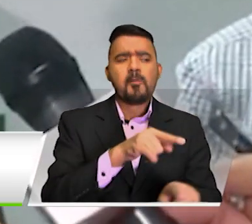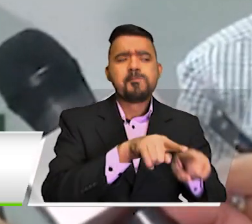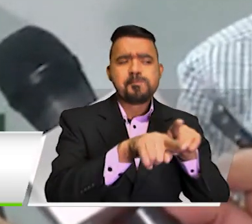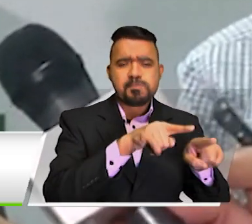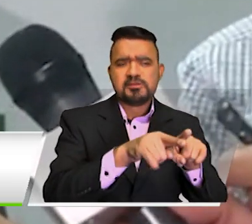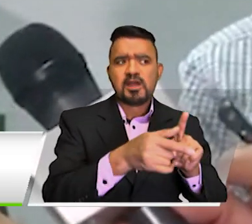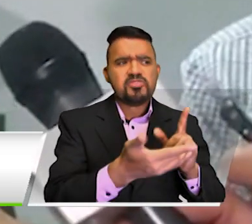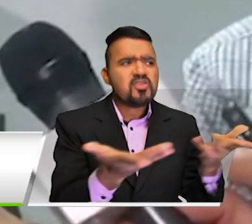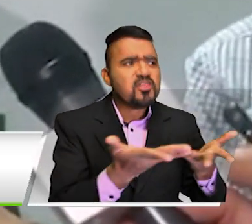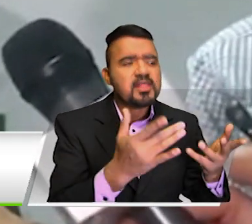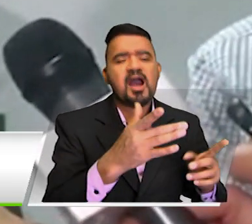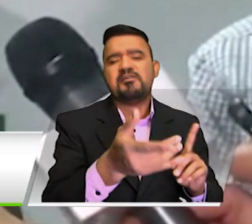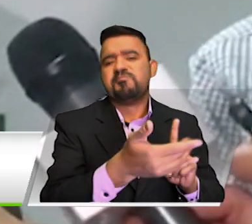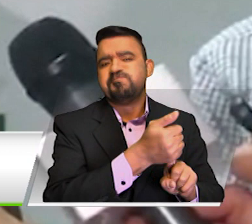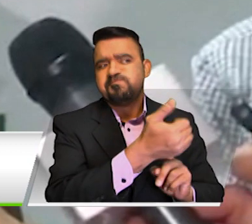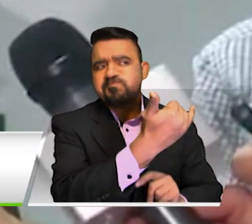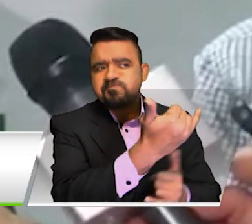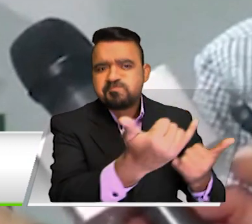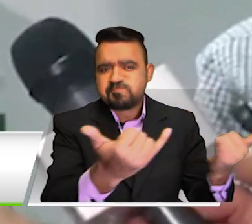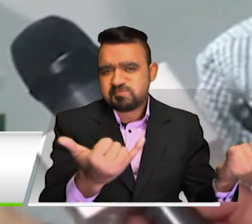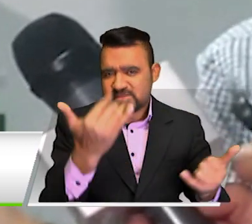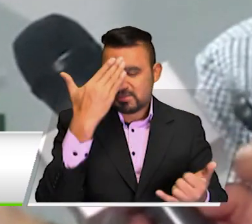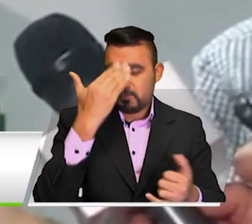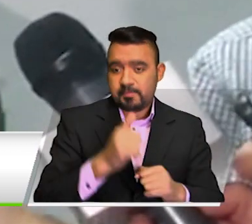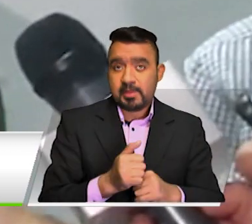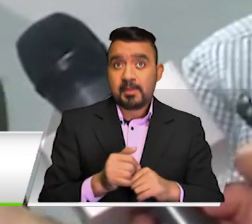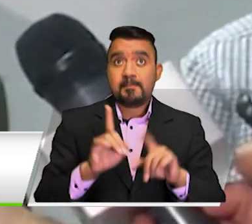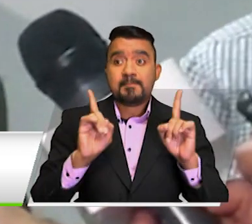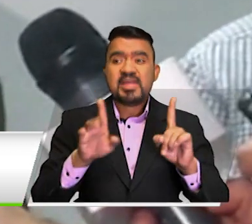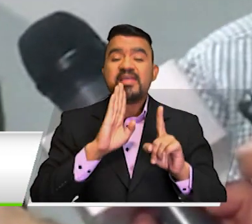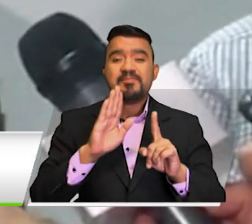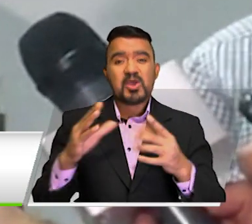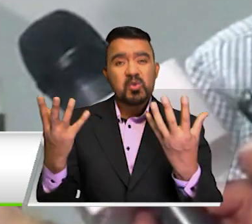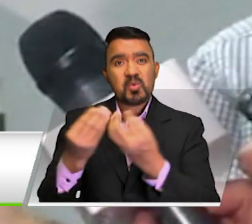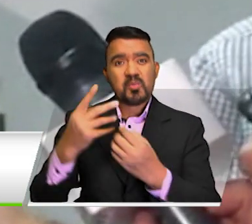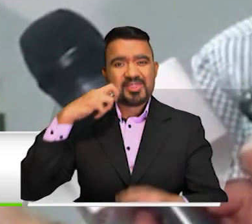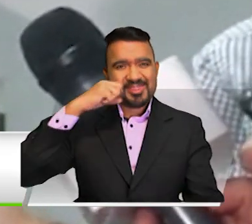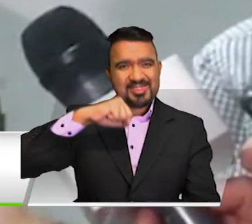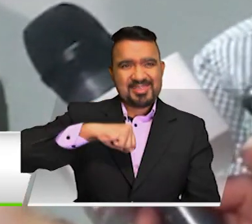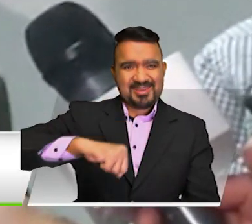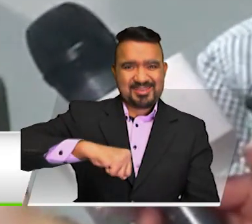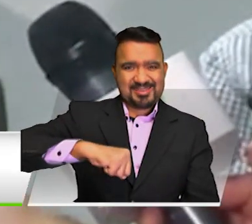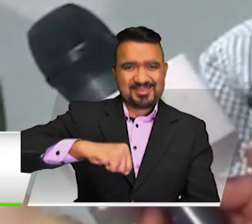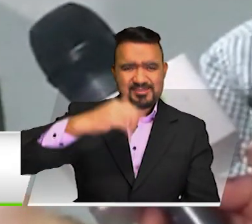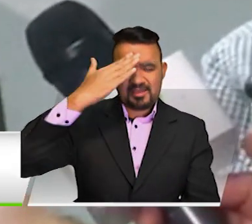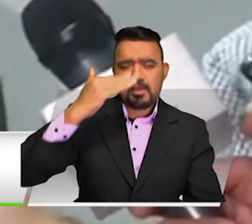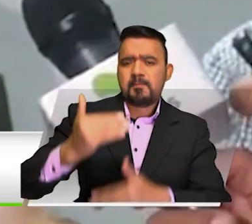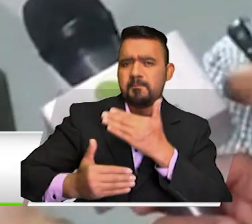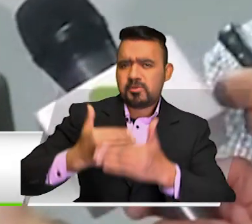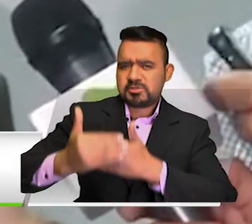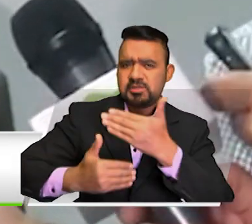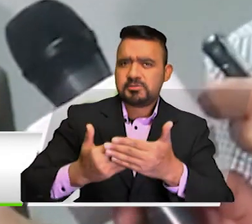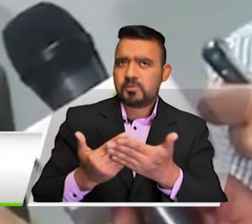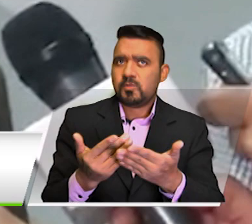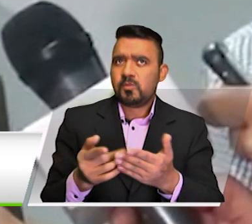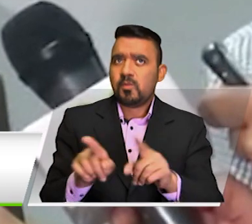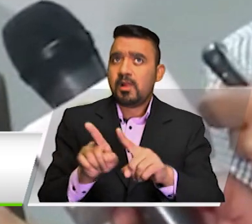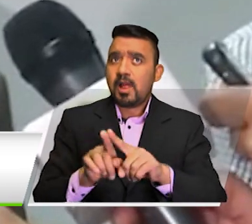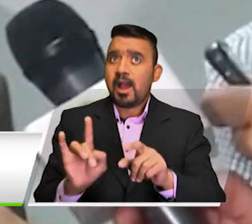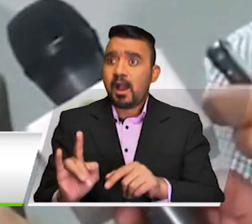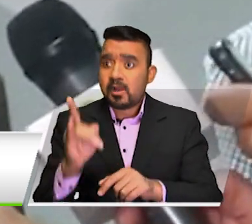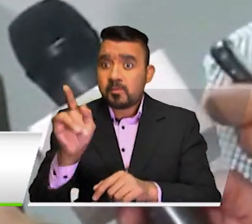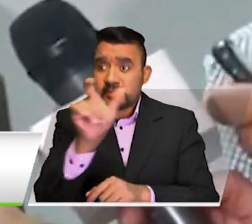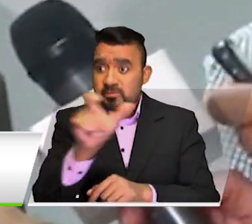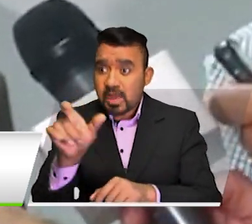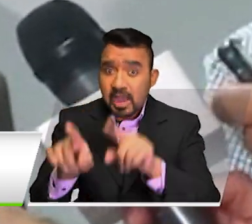Secretaría de Gobierno Paz y No Violencia, la Dirección de Derechos Humanos, una ruta de trabajo para, ojalá,